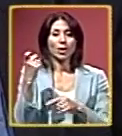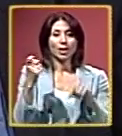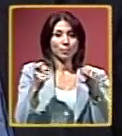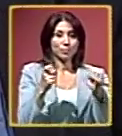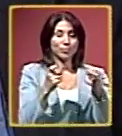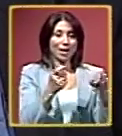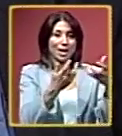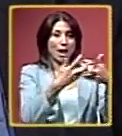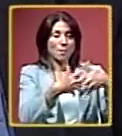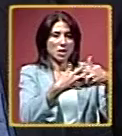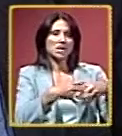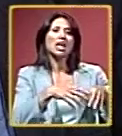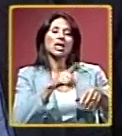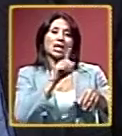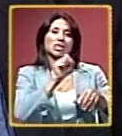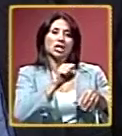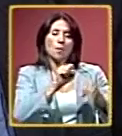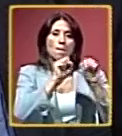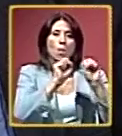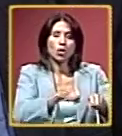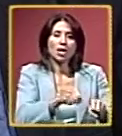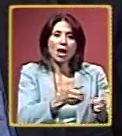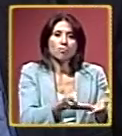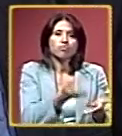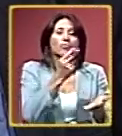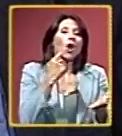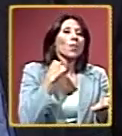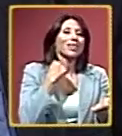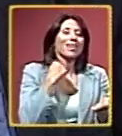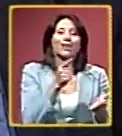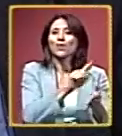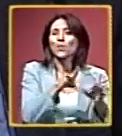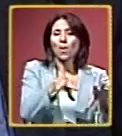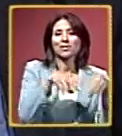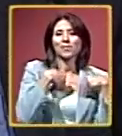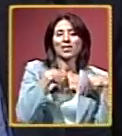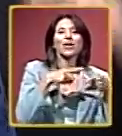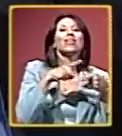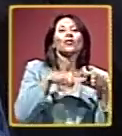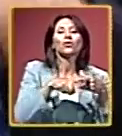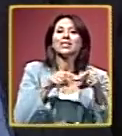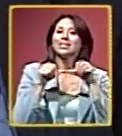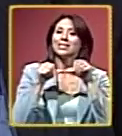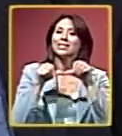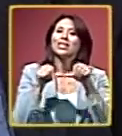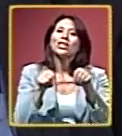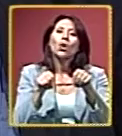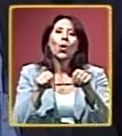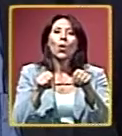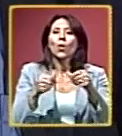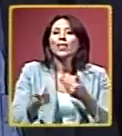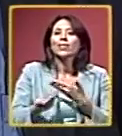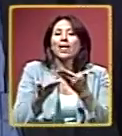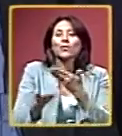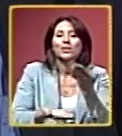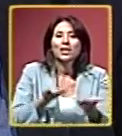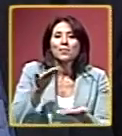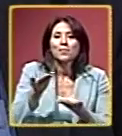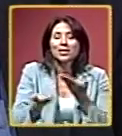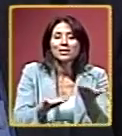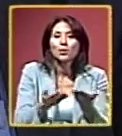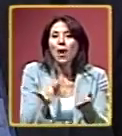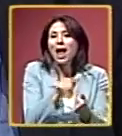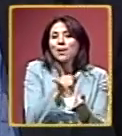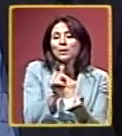la que le concedieron el aumento no lo acató y entonces siguió vendiendo, comillas vendiendo, servicio de transporte al